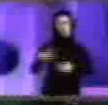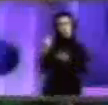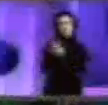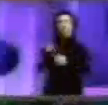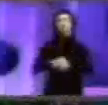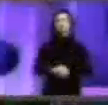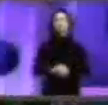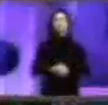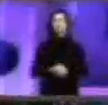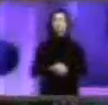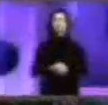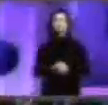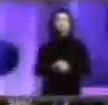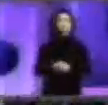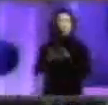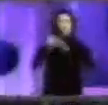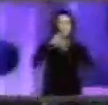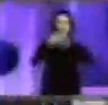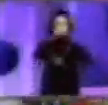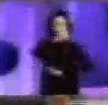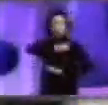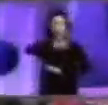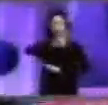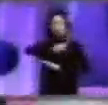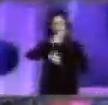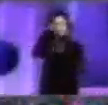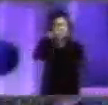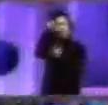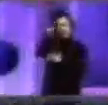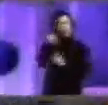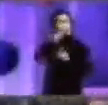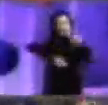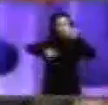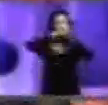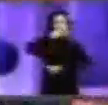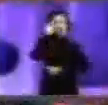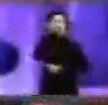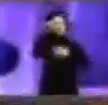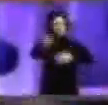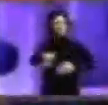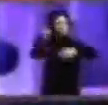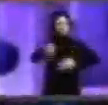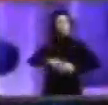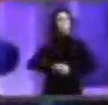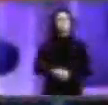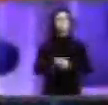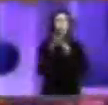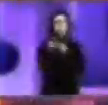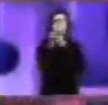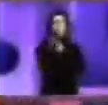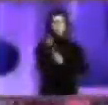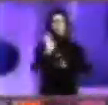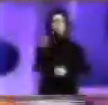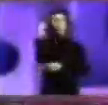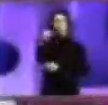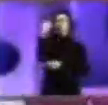cuartel. Y hablando del cuartel, otro problema seguro. Jóvenes que